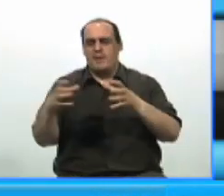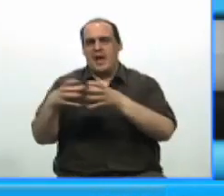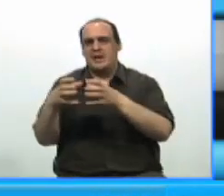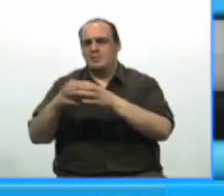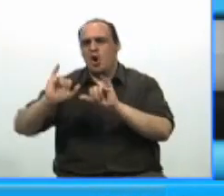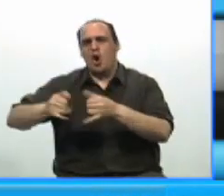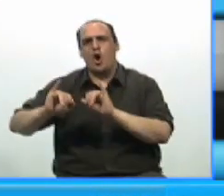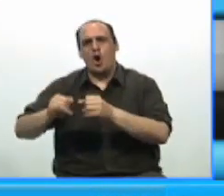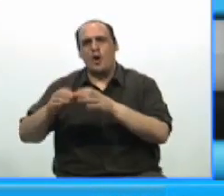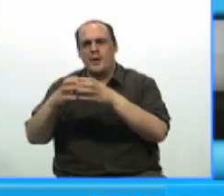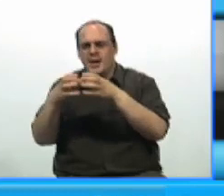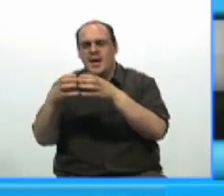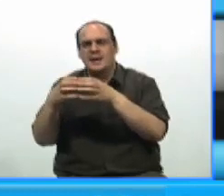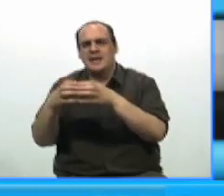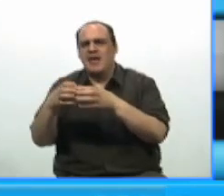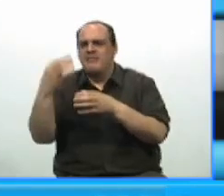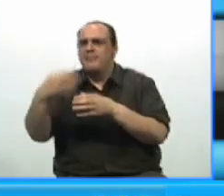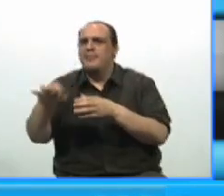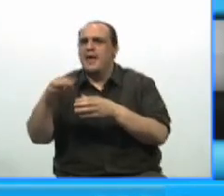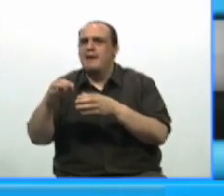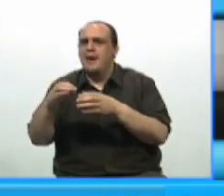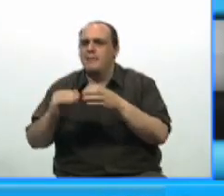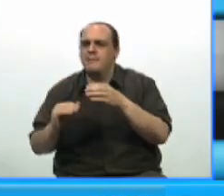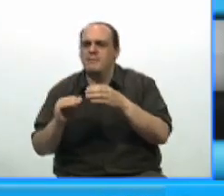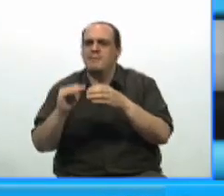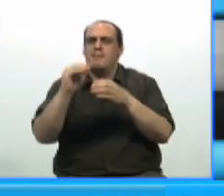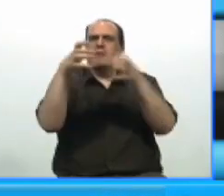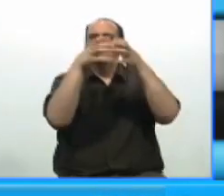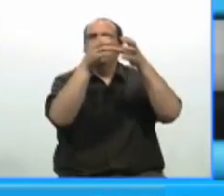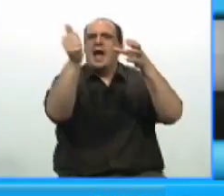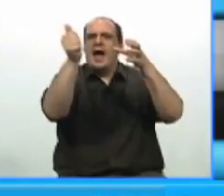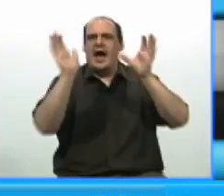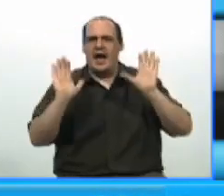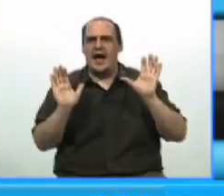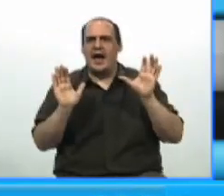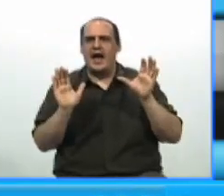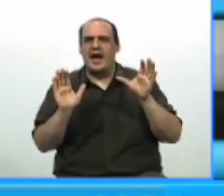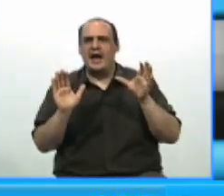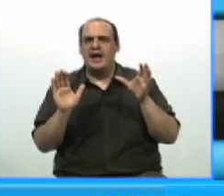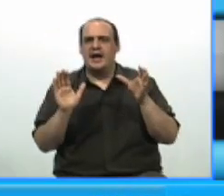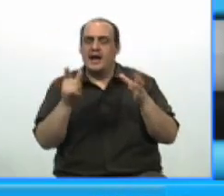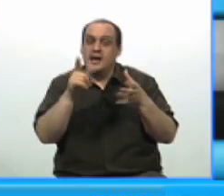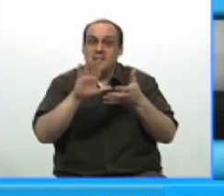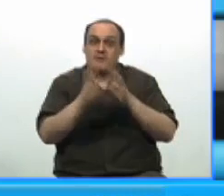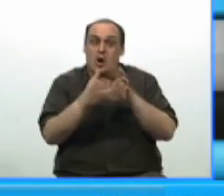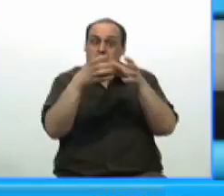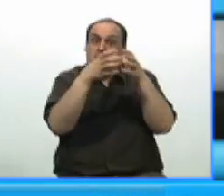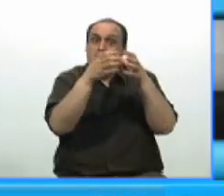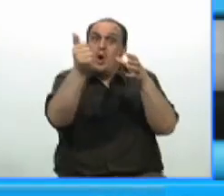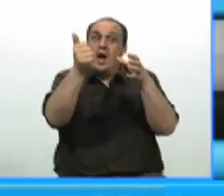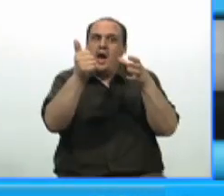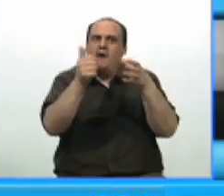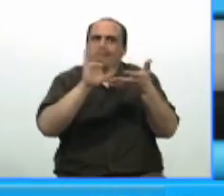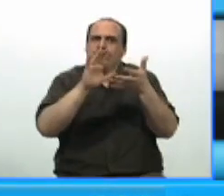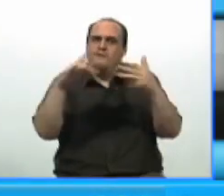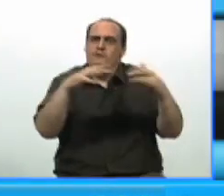los chicos de las inferiores tienen que intentar jugar como se juega en la primera división, que al fin y al cabo es lo que se derramaría desde